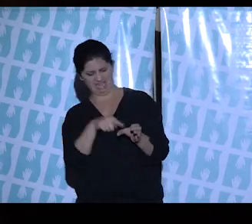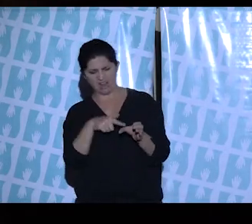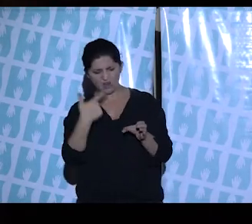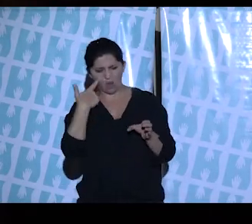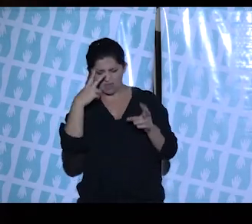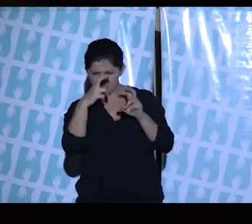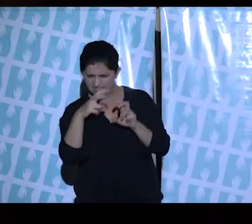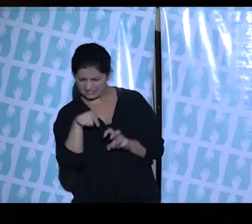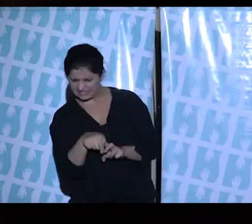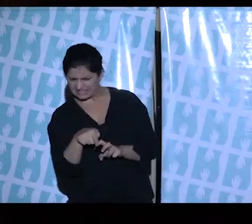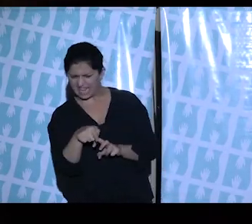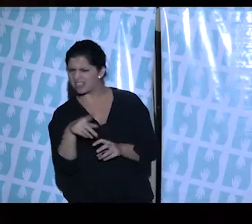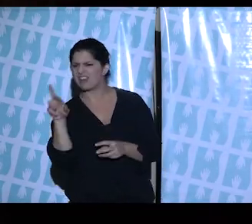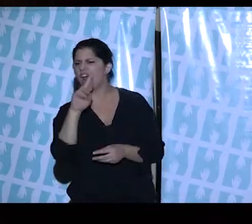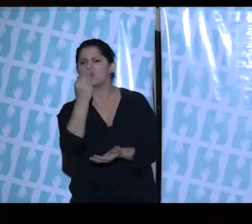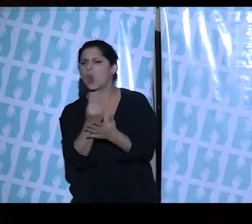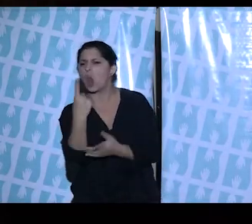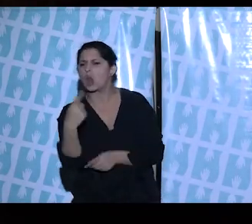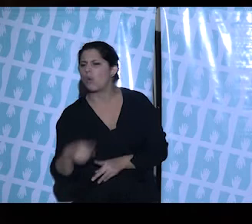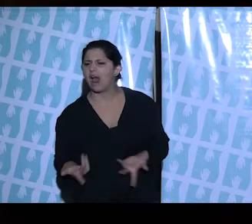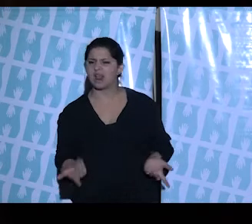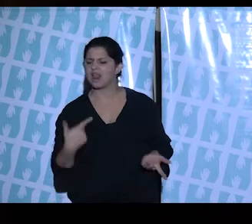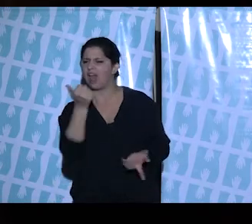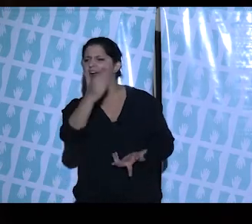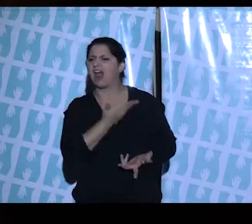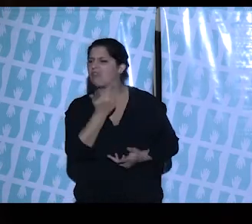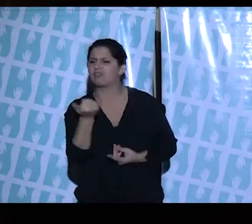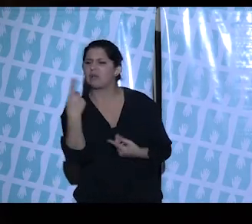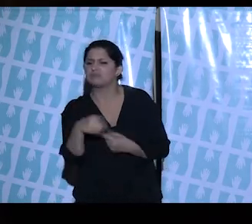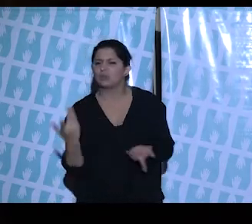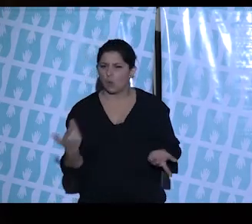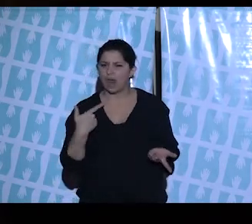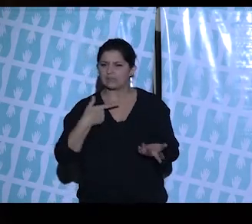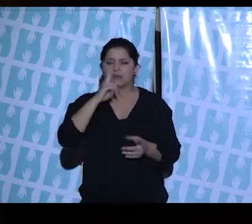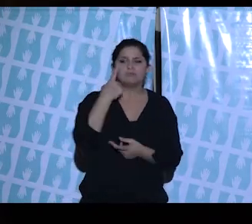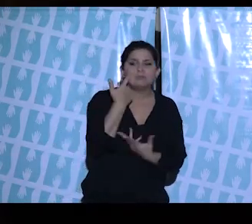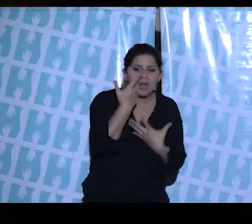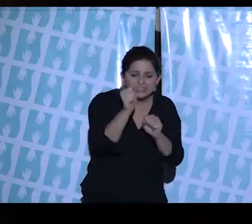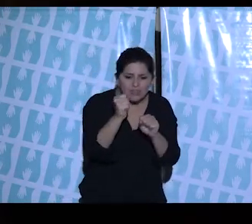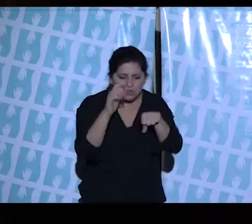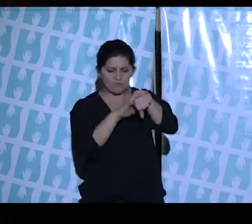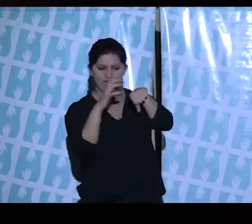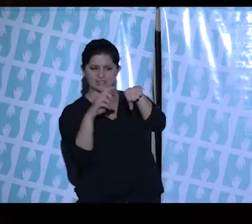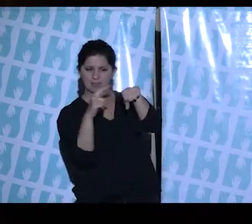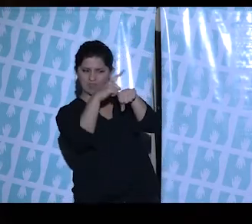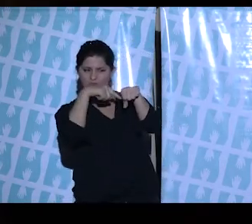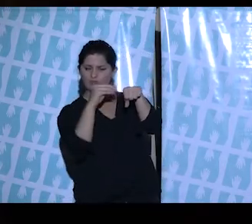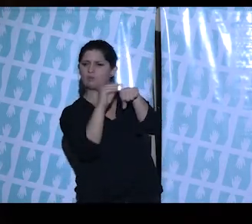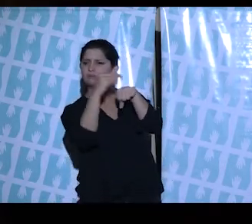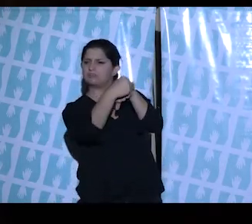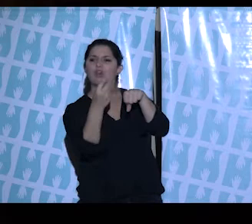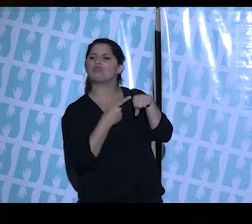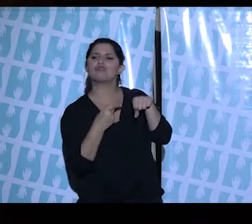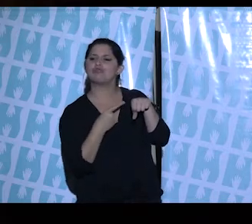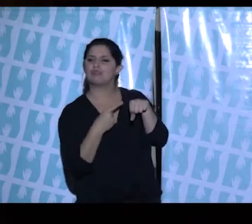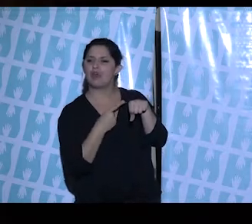de la alfa-sinucleína. Y se ve que la alfa-sinucleína está en todos los sectores del cerebro que gobiernan